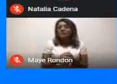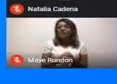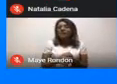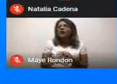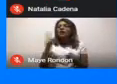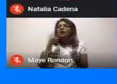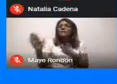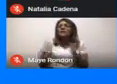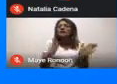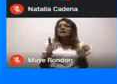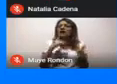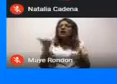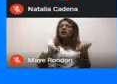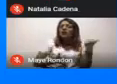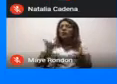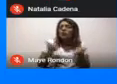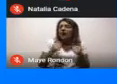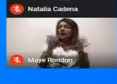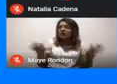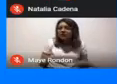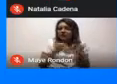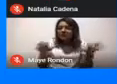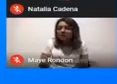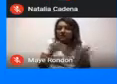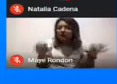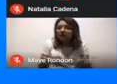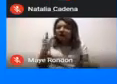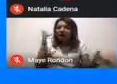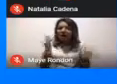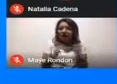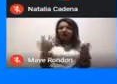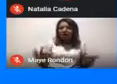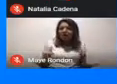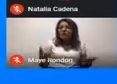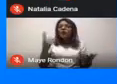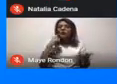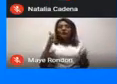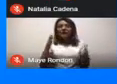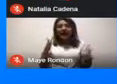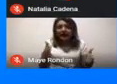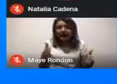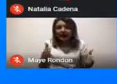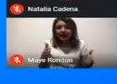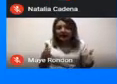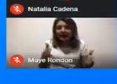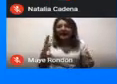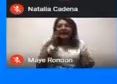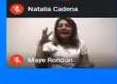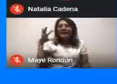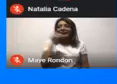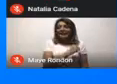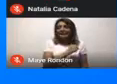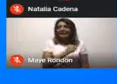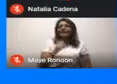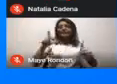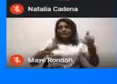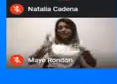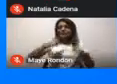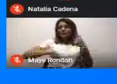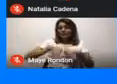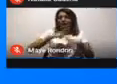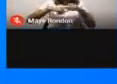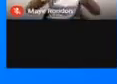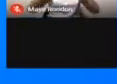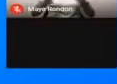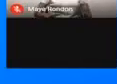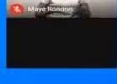plantearse cuáles serían como las nuevas actividades, así qué podríamos hacer, y teníamos que hacer un alto en el camino y parar. Como sector tuvimos que parar,